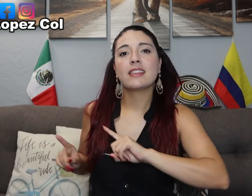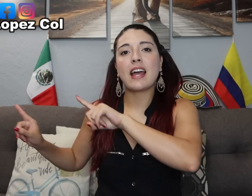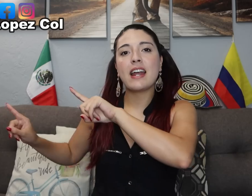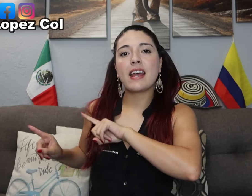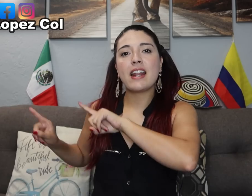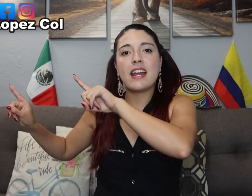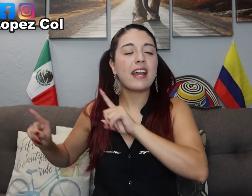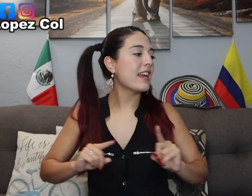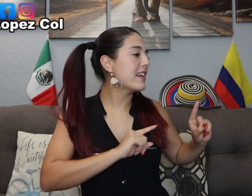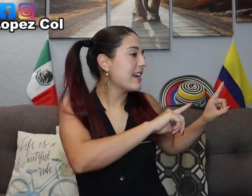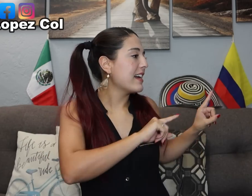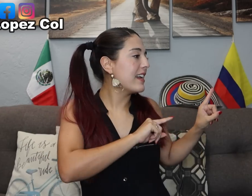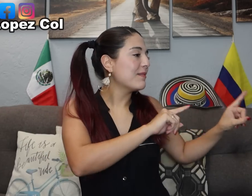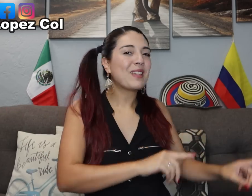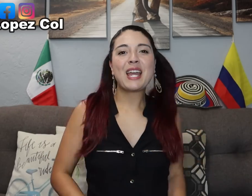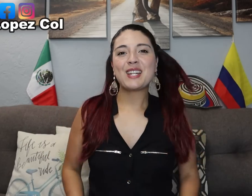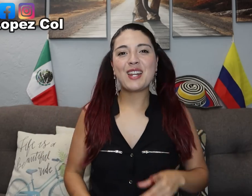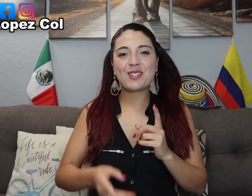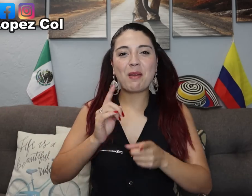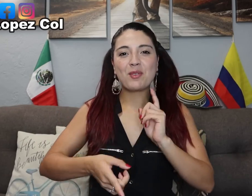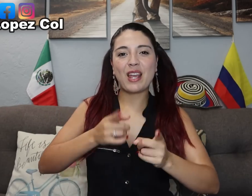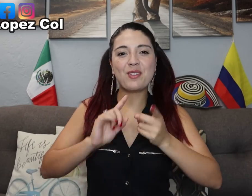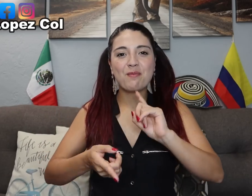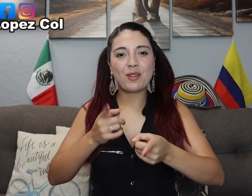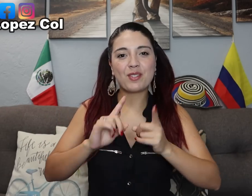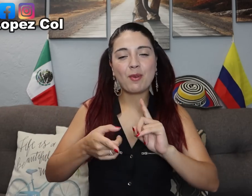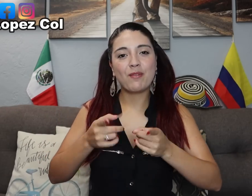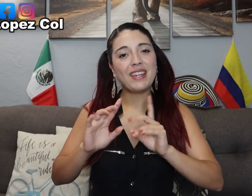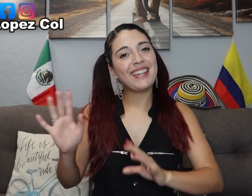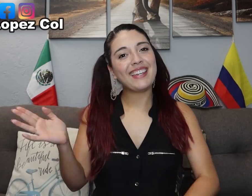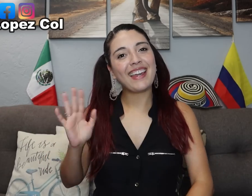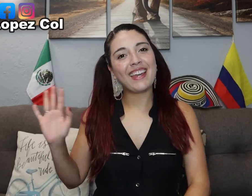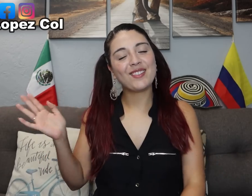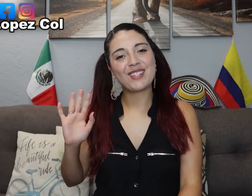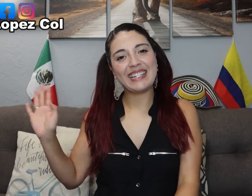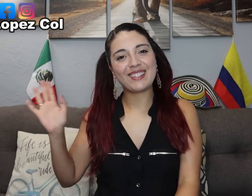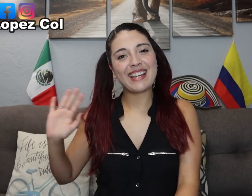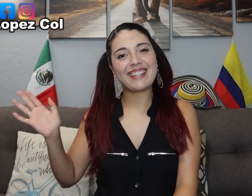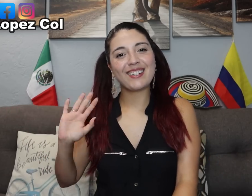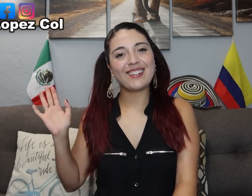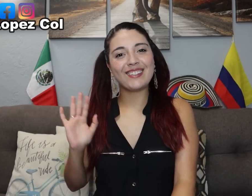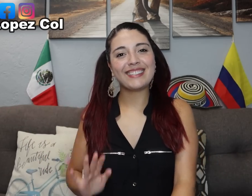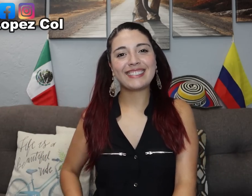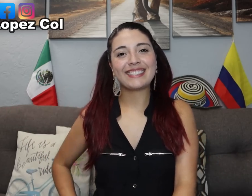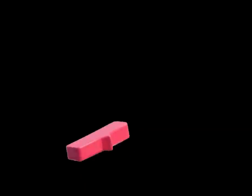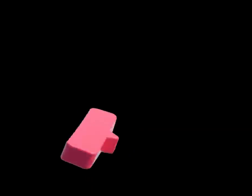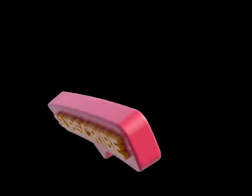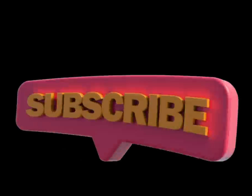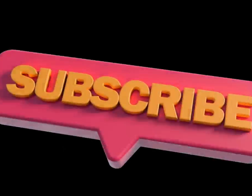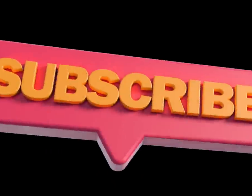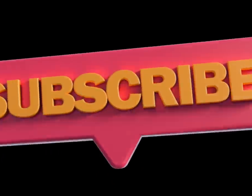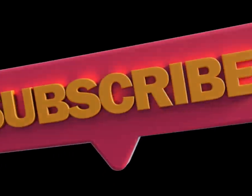colombiana. Tarararararara. Nos vemos en un próximo video. Chaito, chaito.